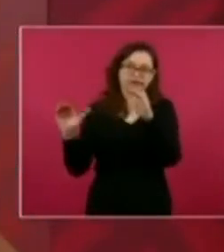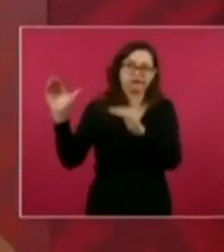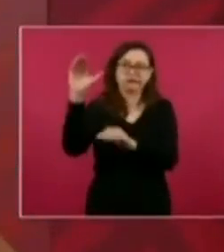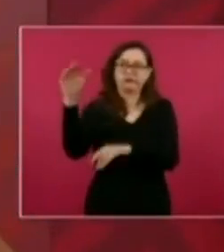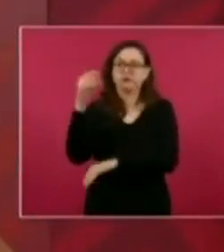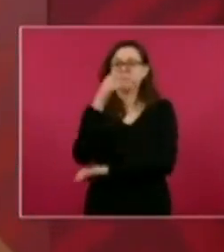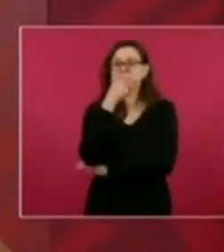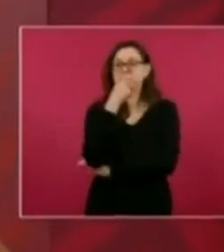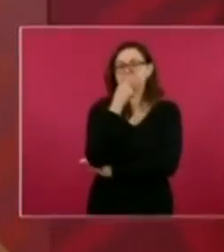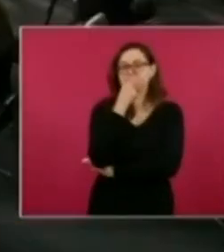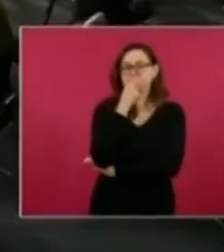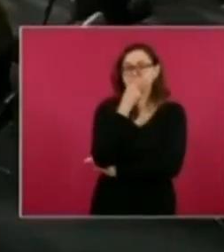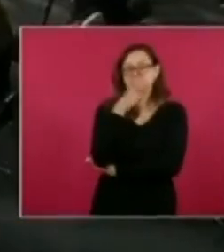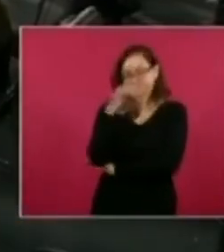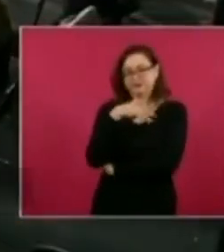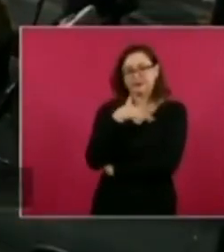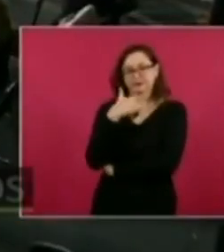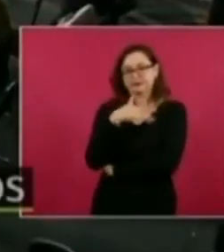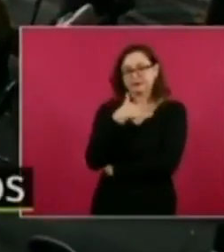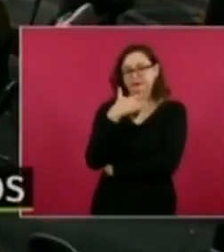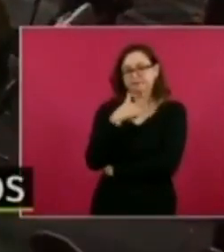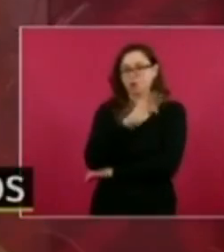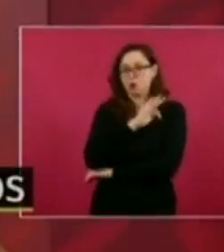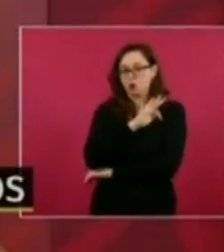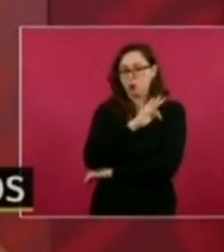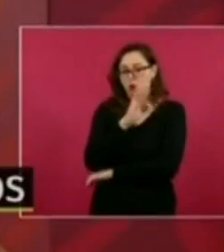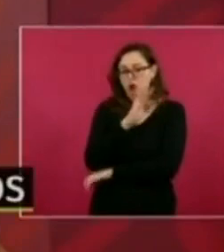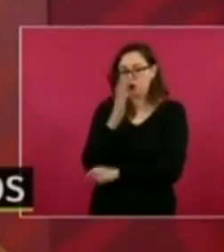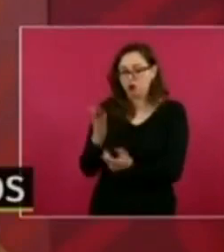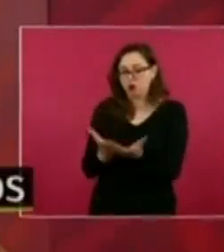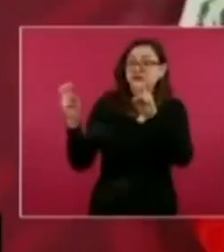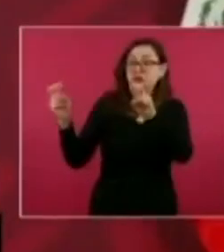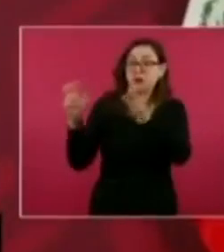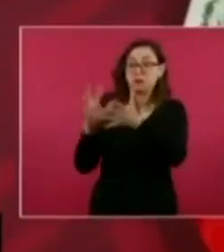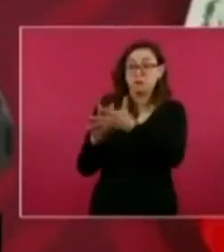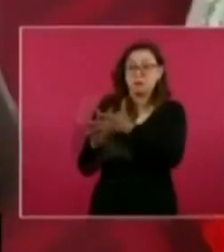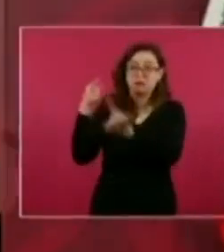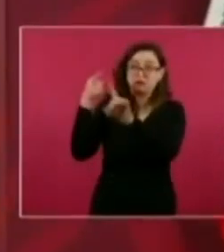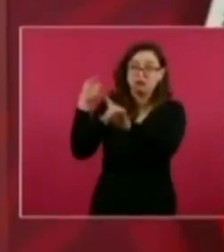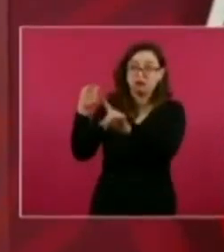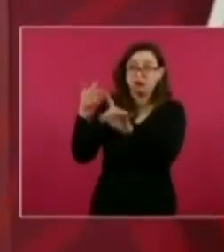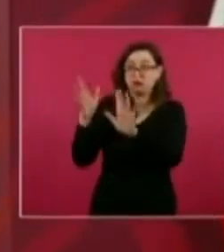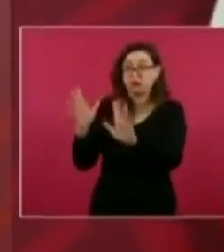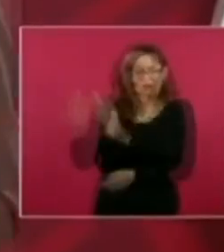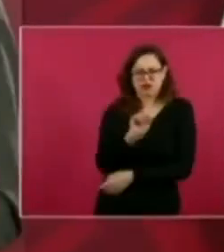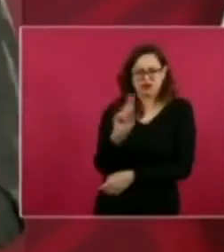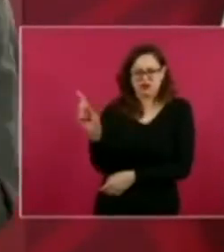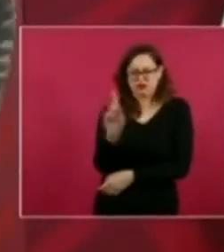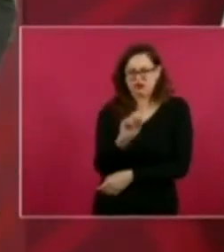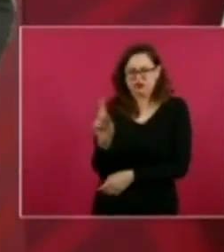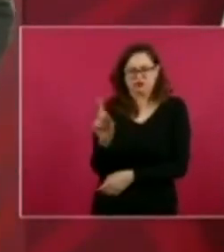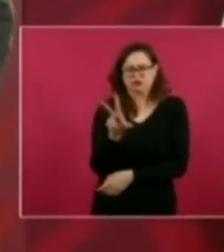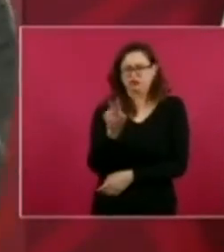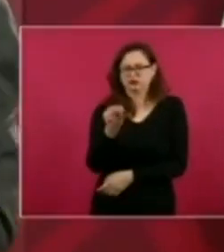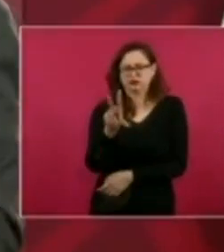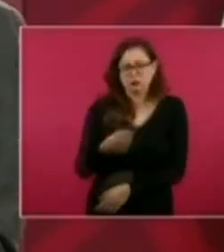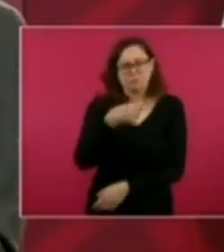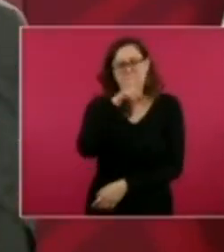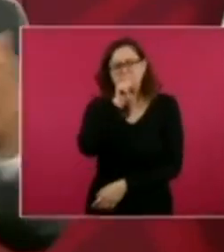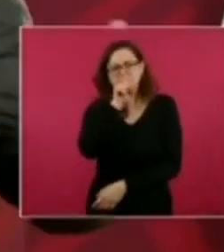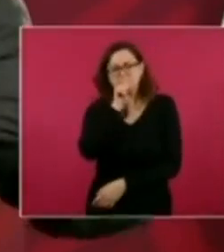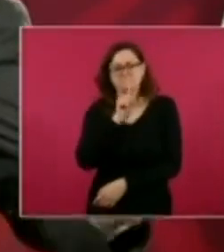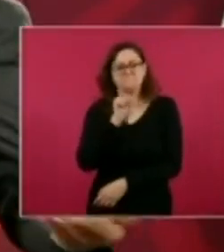Dije, voy a tener oportunidad de proponer a ministros, no para que me apoyen en